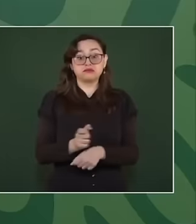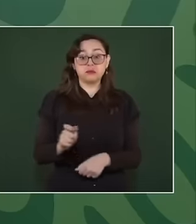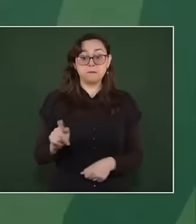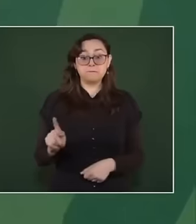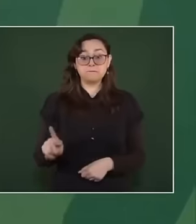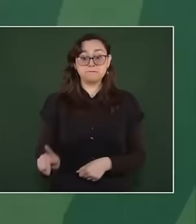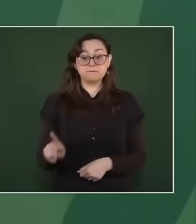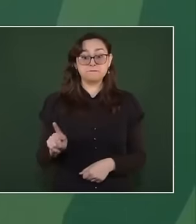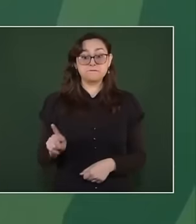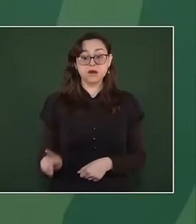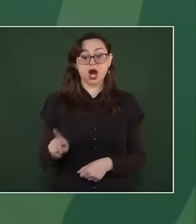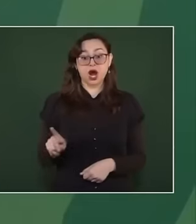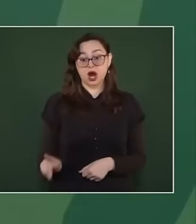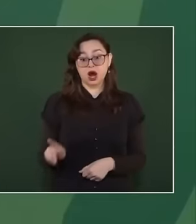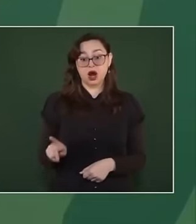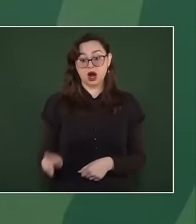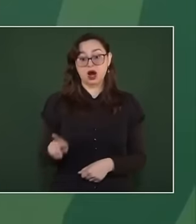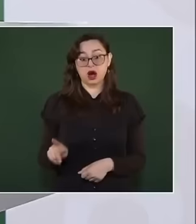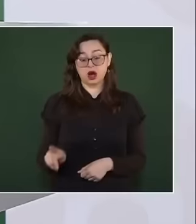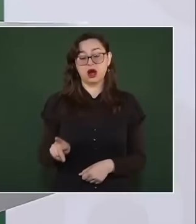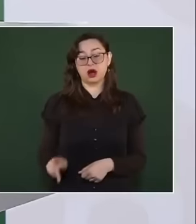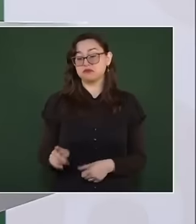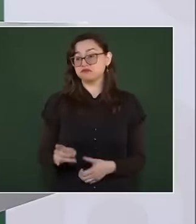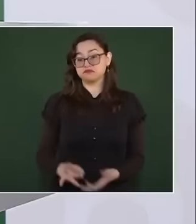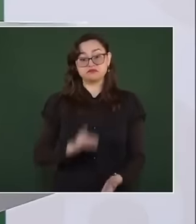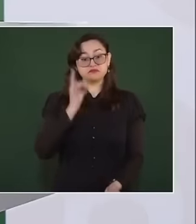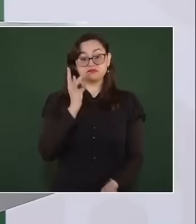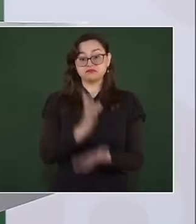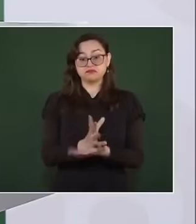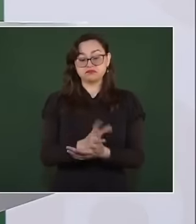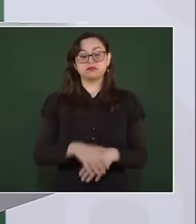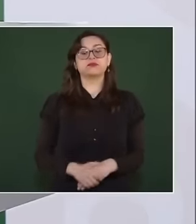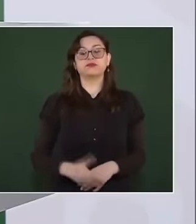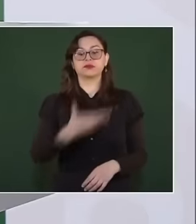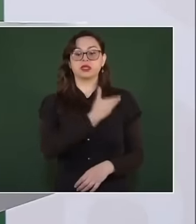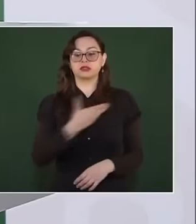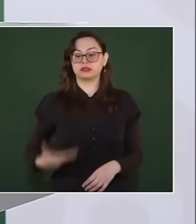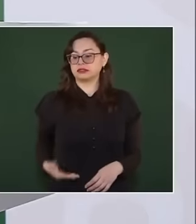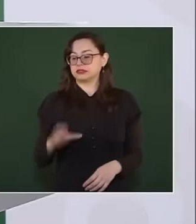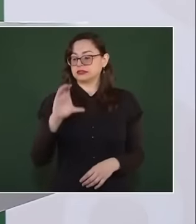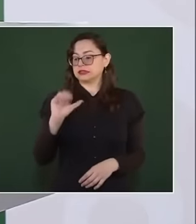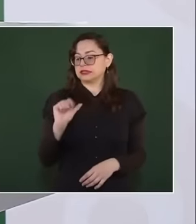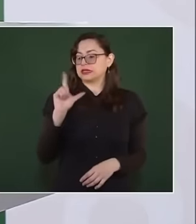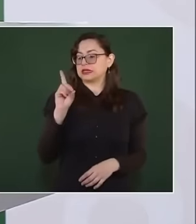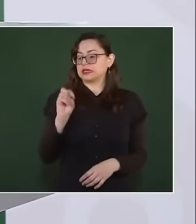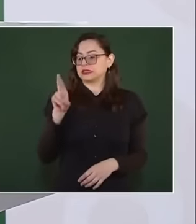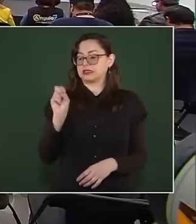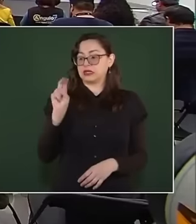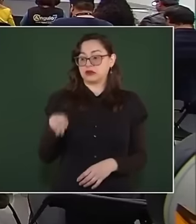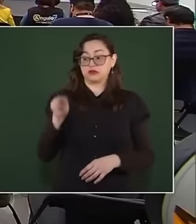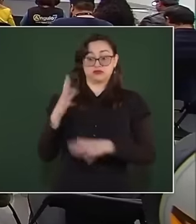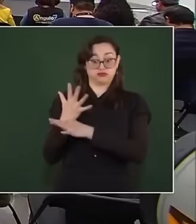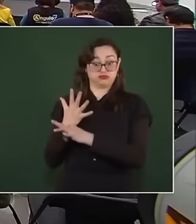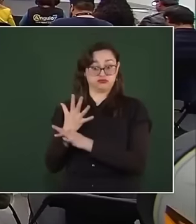para apantallar el entonces presidente Felipe Calderón declaró públicamente que